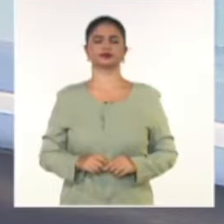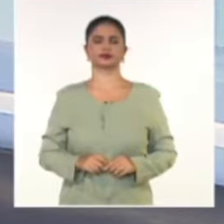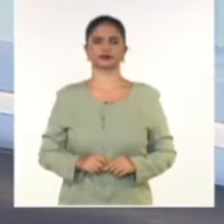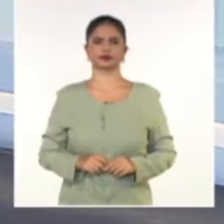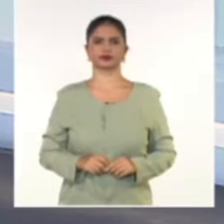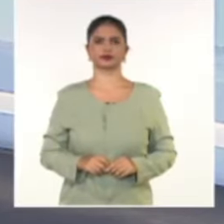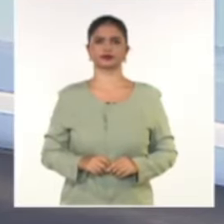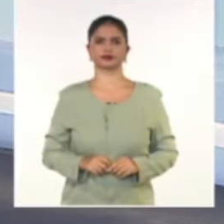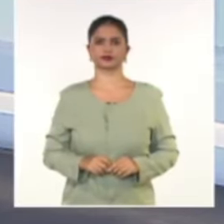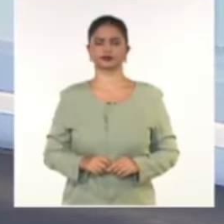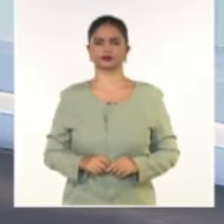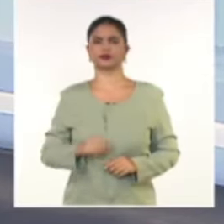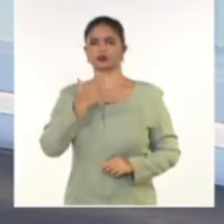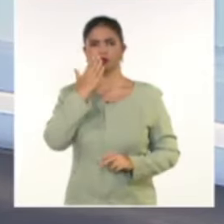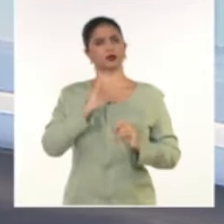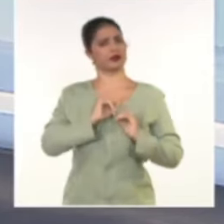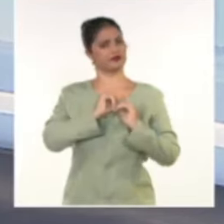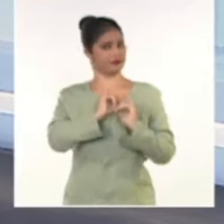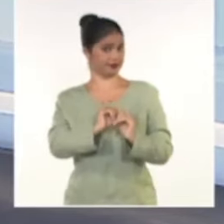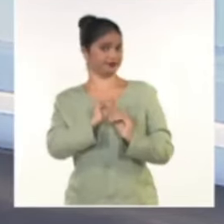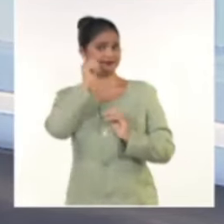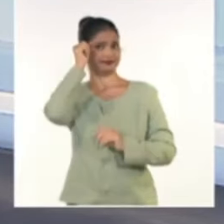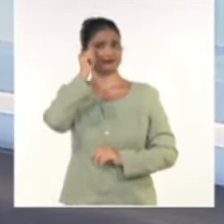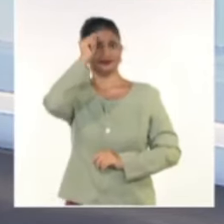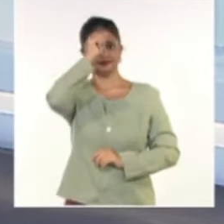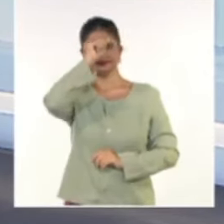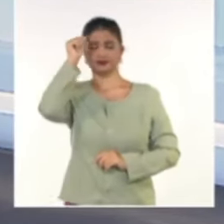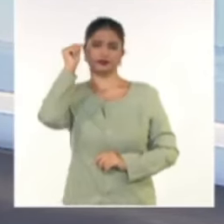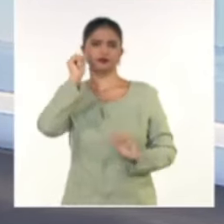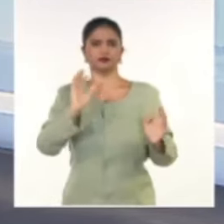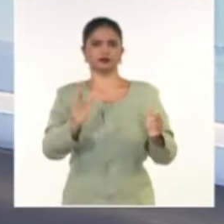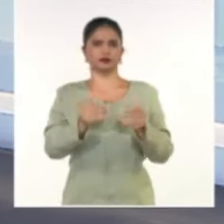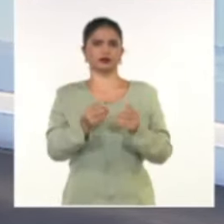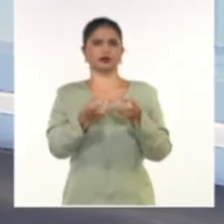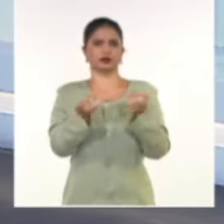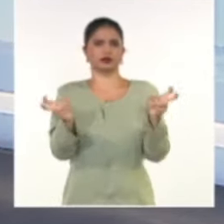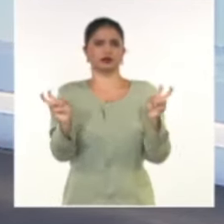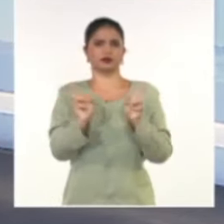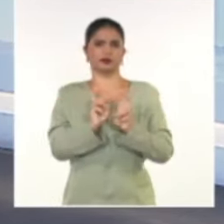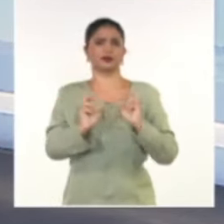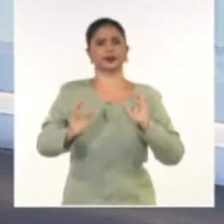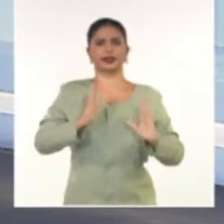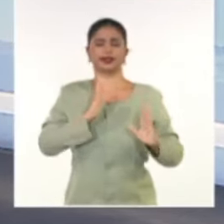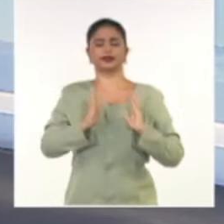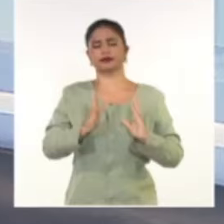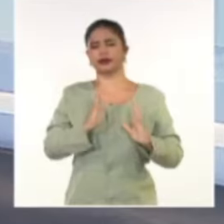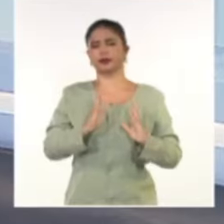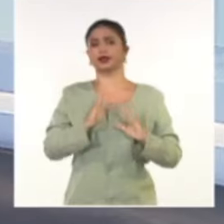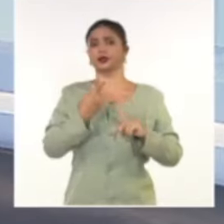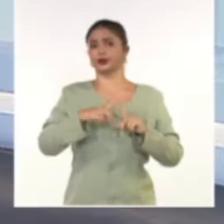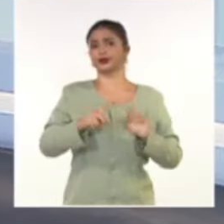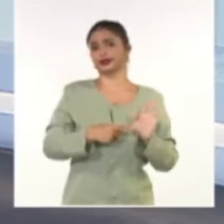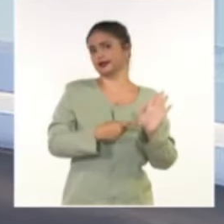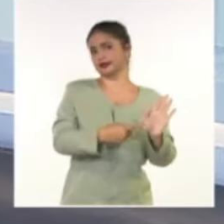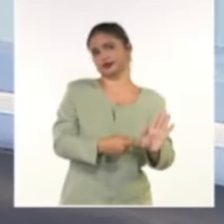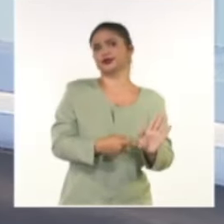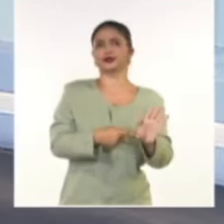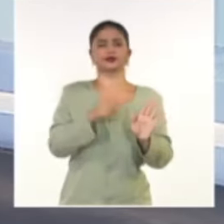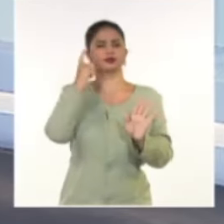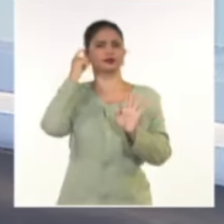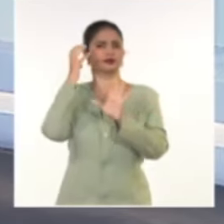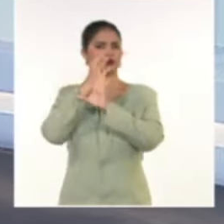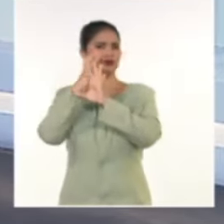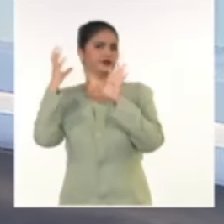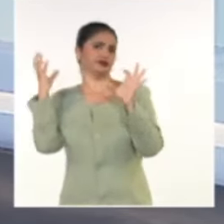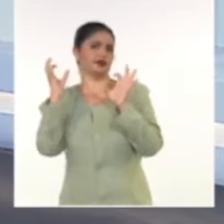Hablando de buenos lanzadores, este fin de semana concluyó en el Estadio Latinoamericano la etapa final del tryout o exhibición de talentos. Sobre las condiciones del